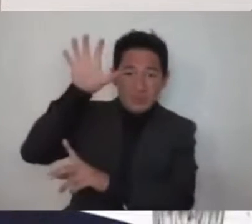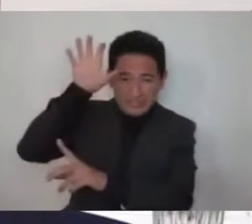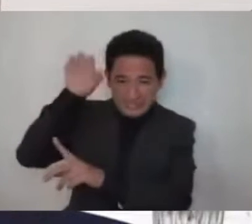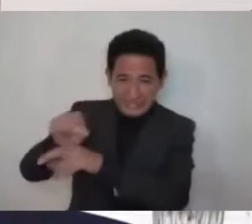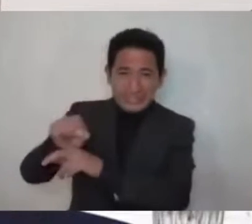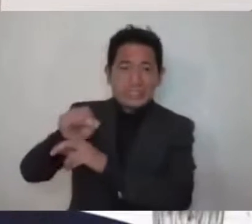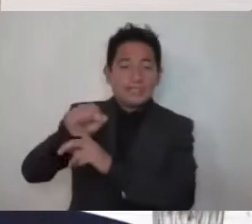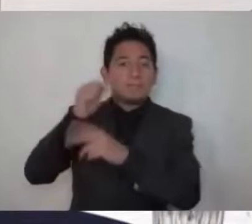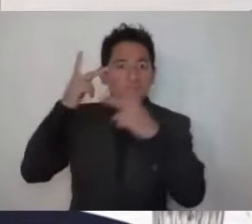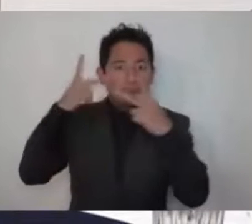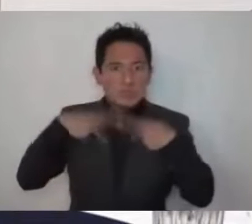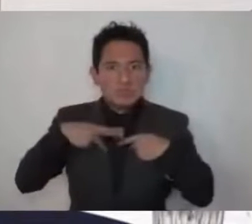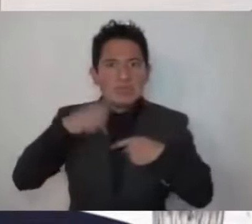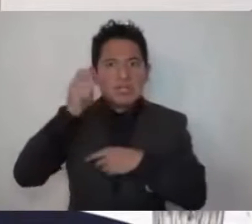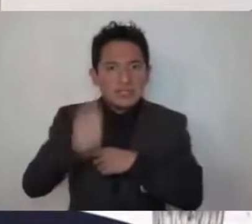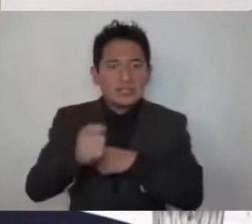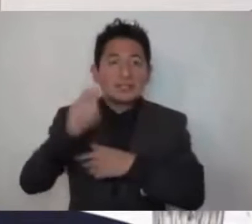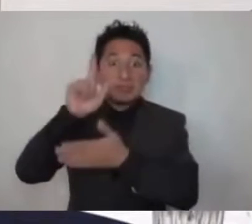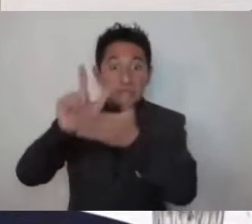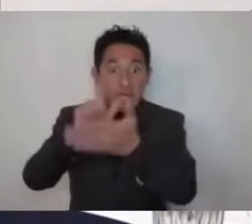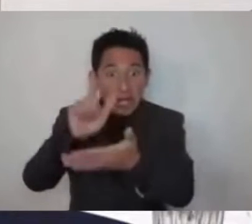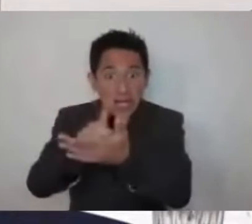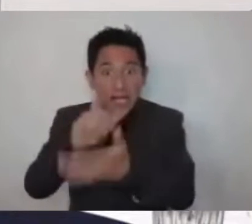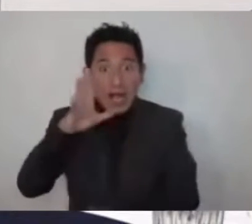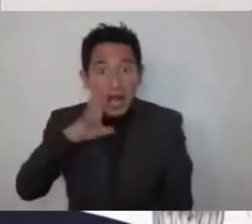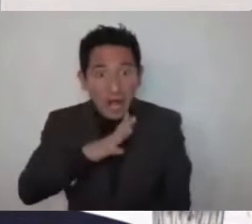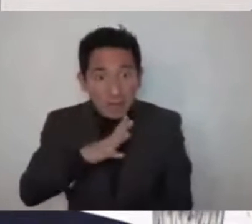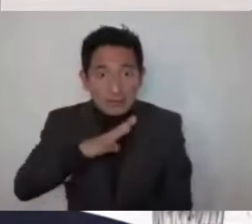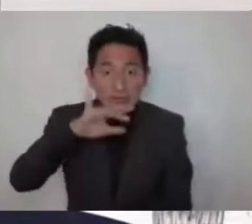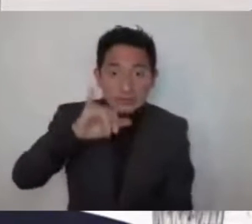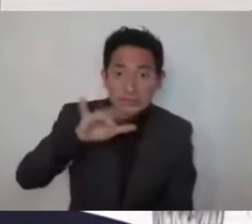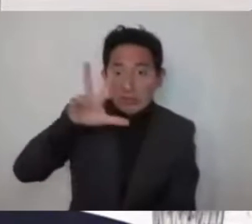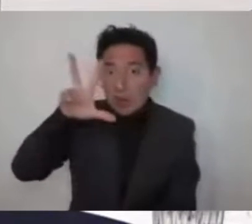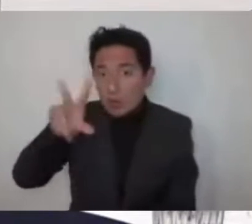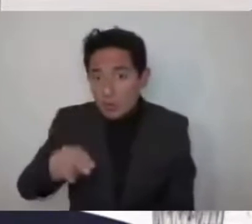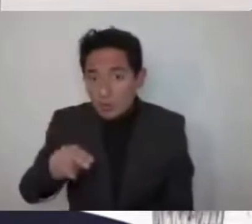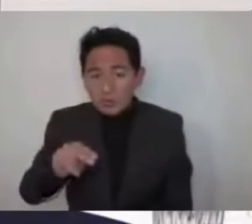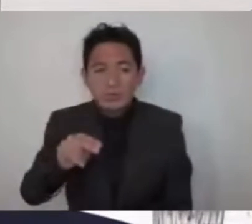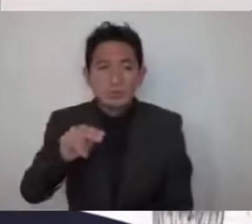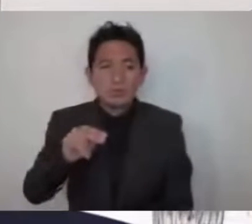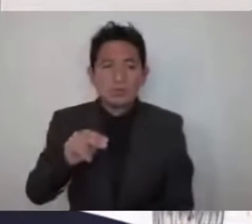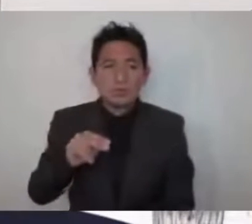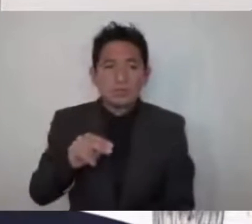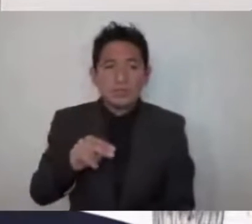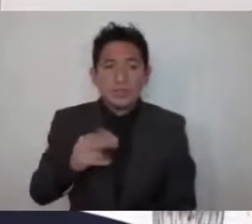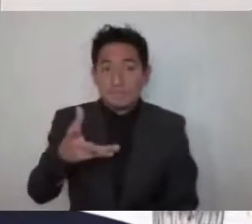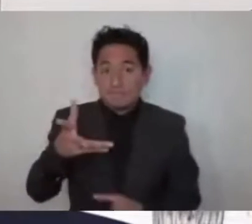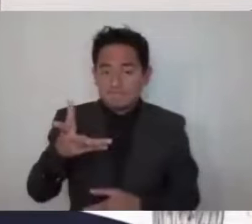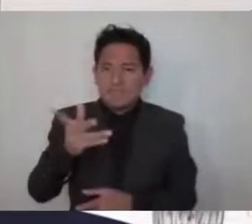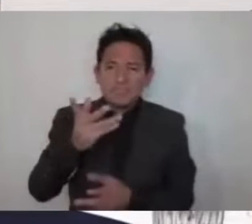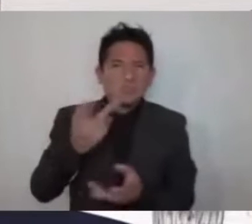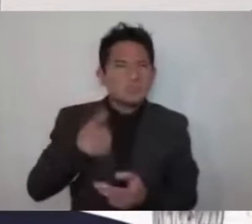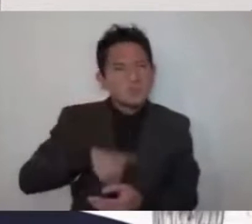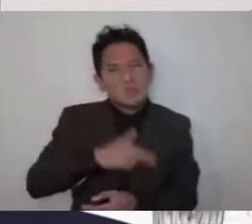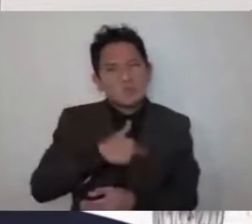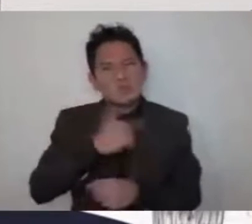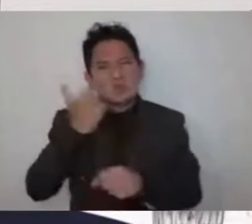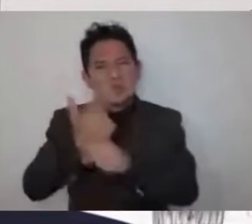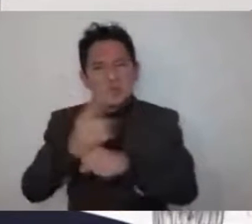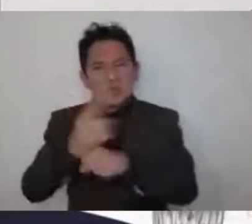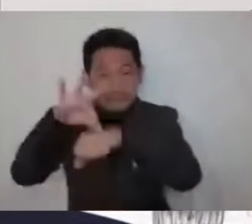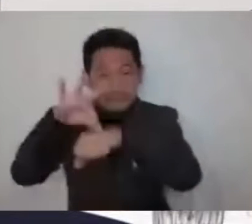habiendo detenciones ilegales y segunda que cuando una detención podría ser